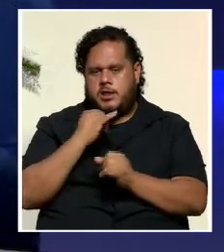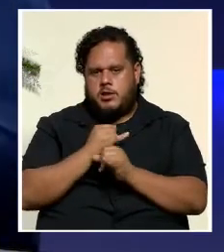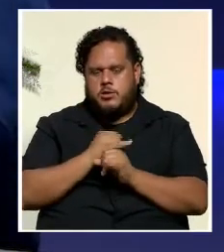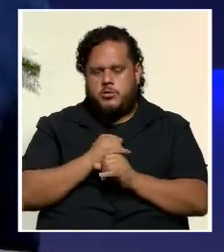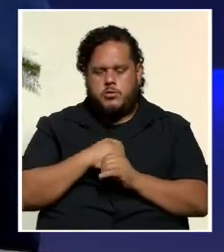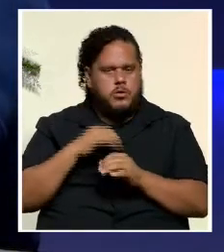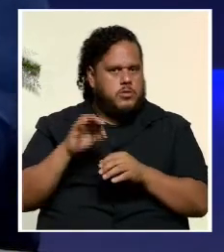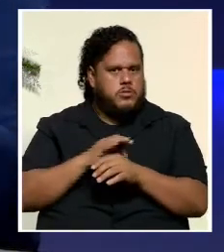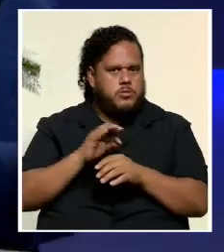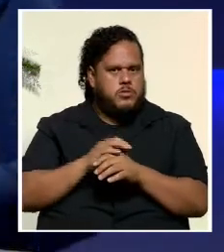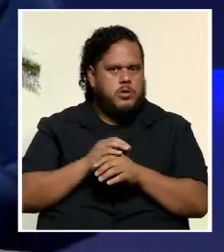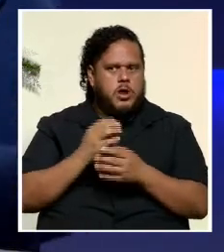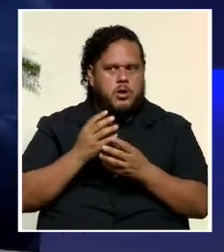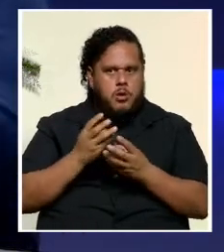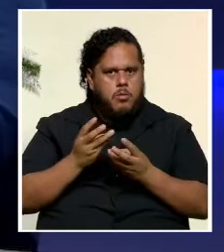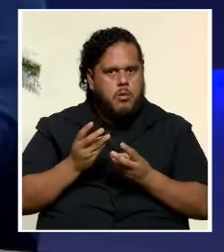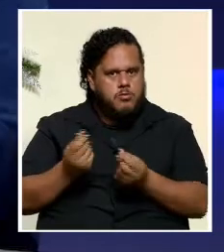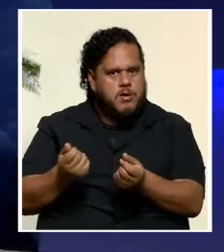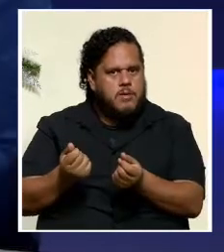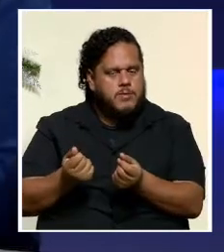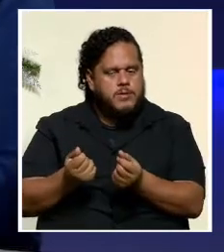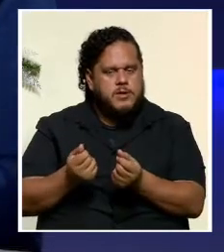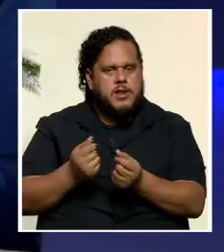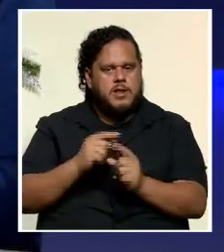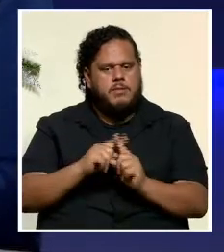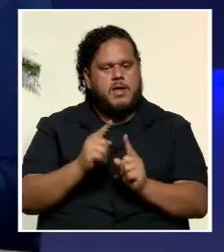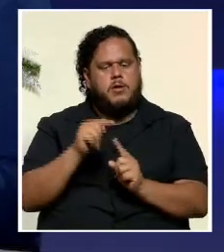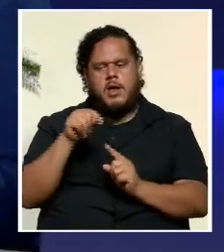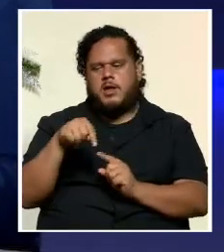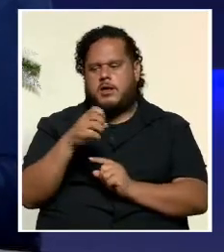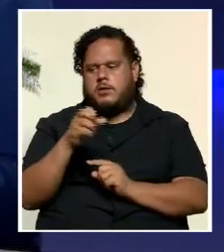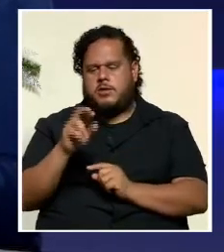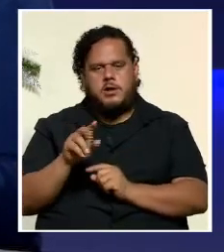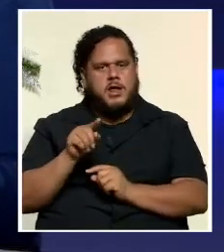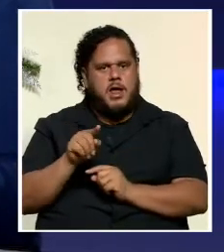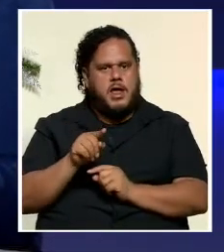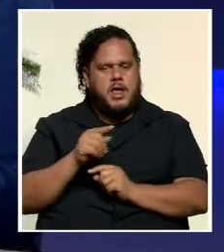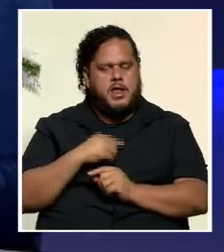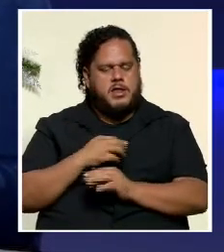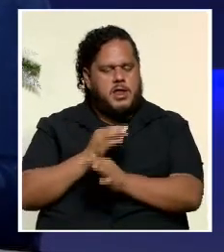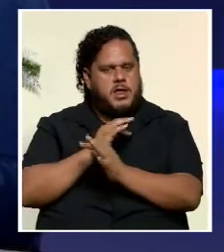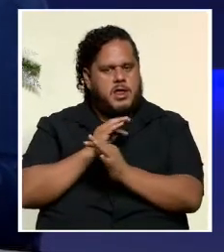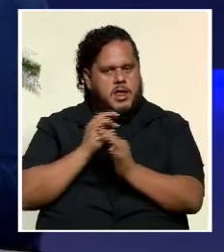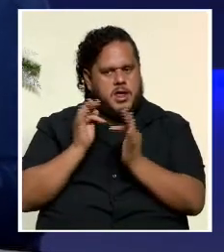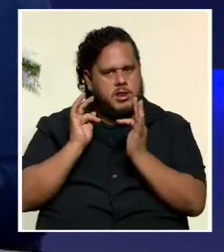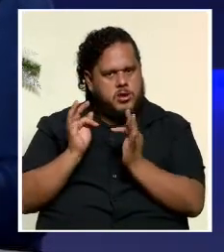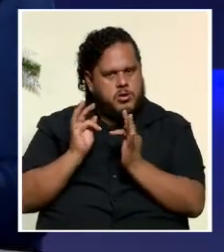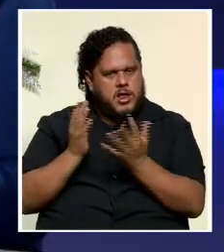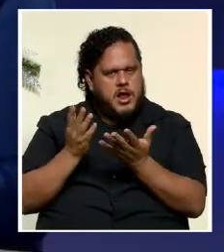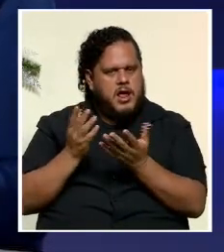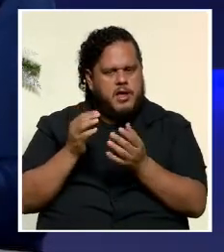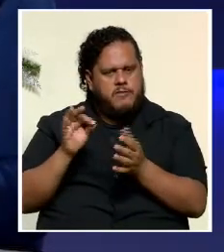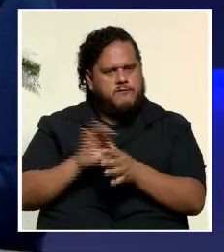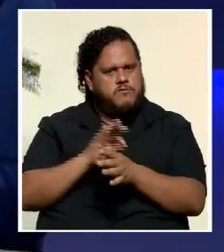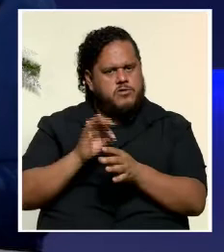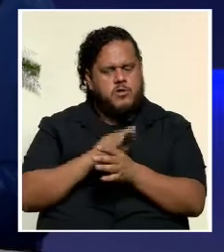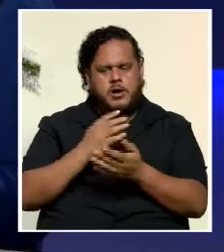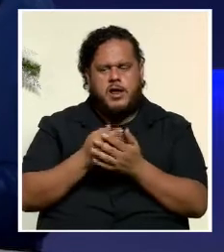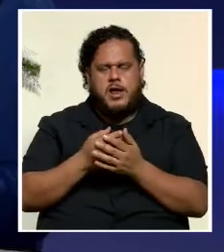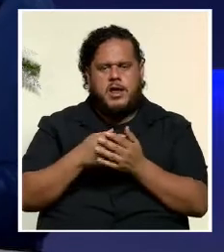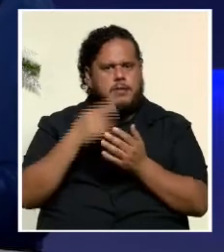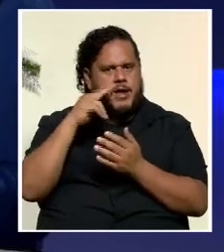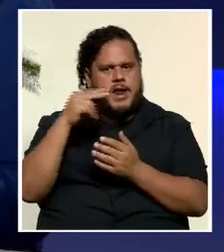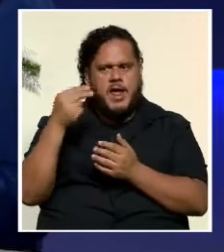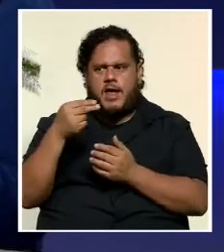como residuales. Claro. En cambio, en Costa Rica, esta instancia de tutela funciona, por lo menos en materia de amparo y habeas corpus, en